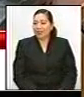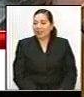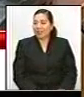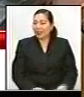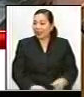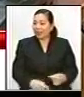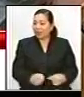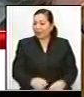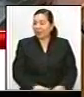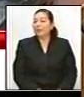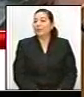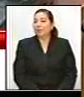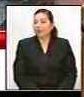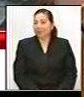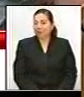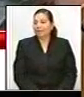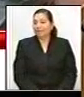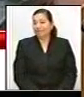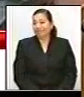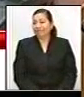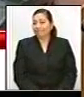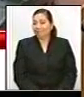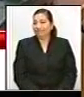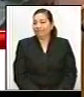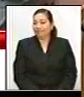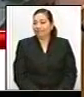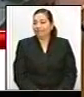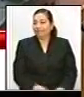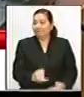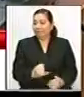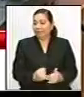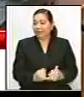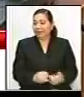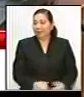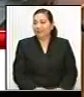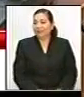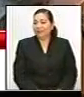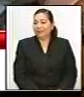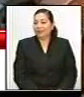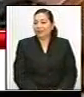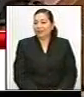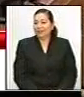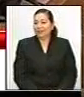Estimada señora, le agradeceríamos que trate de concluir, por favor.